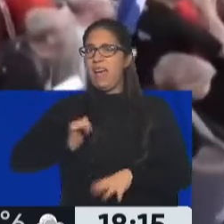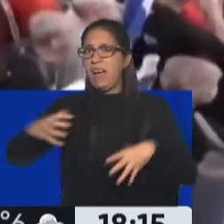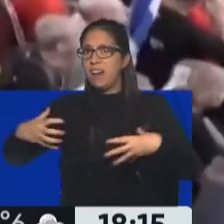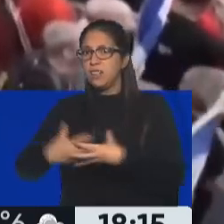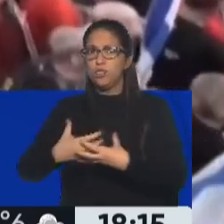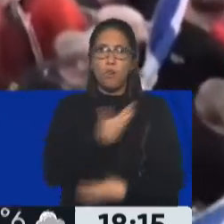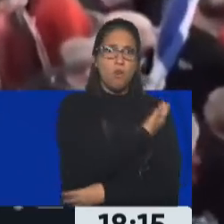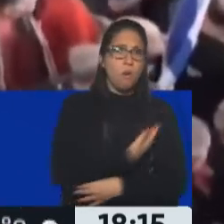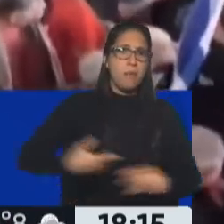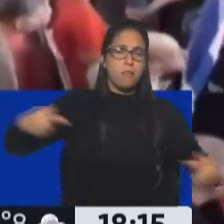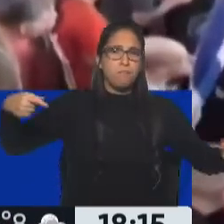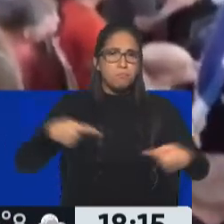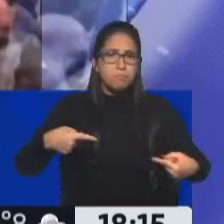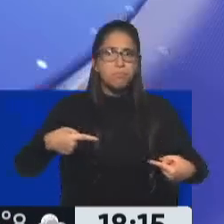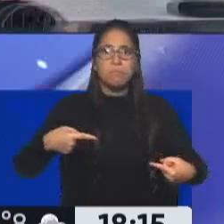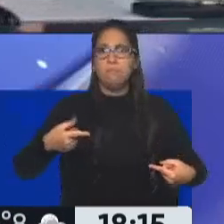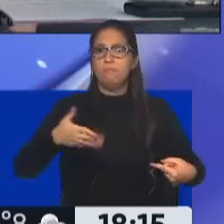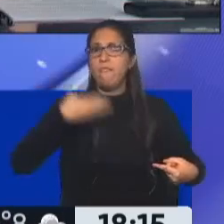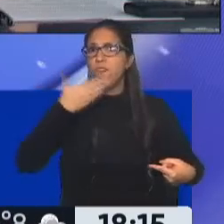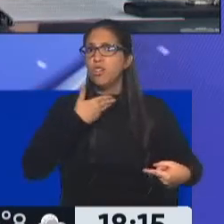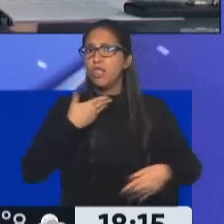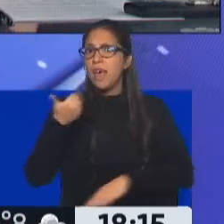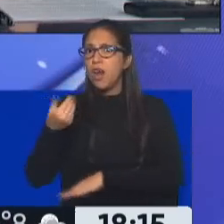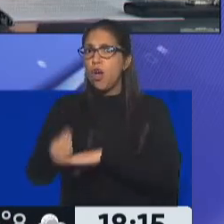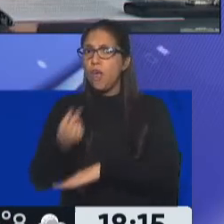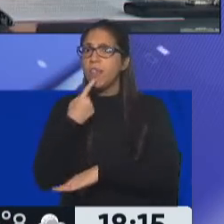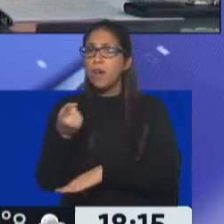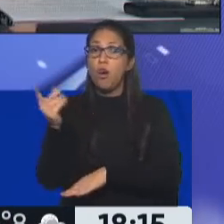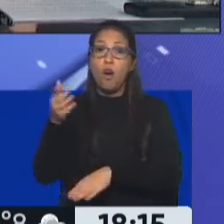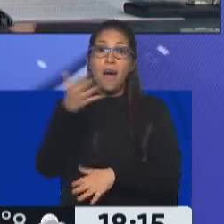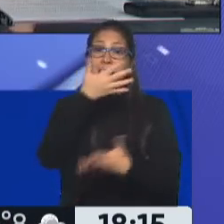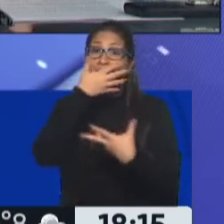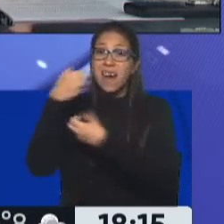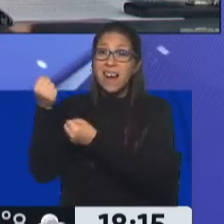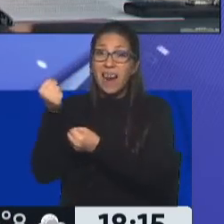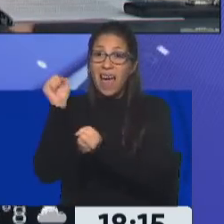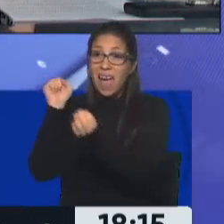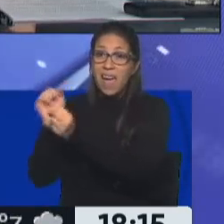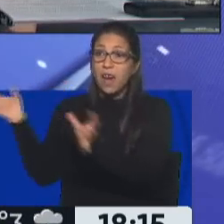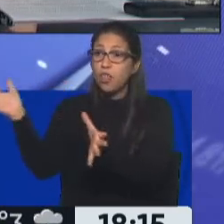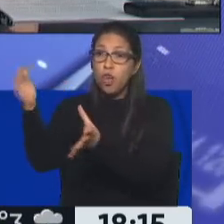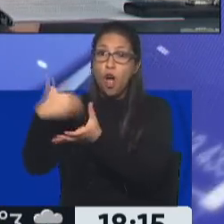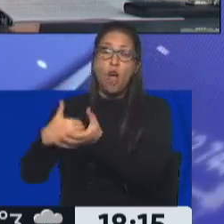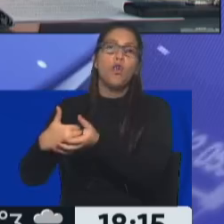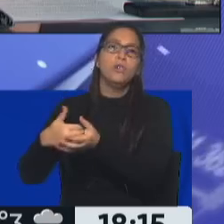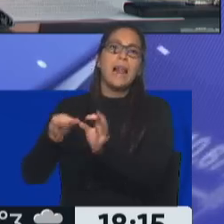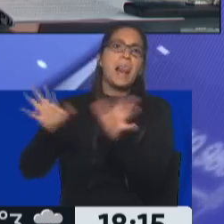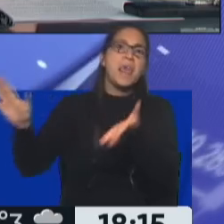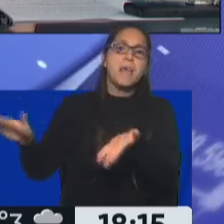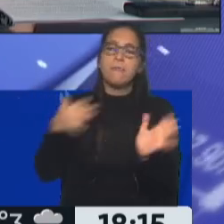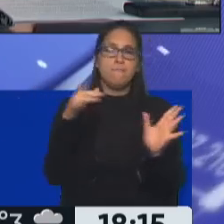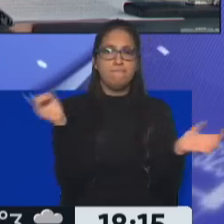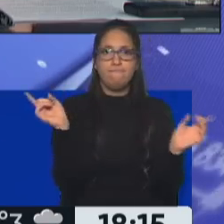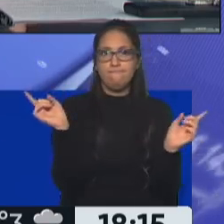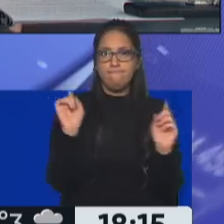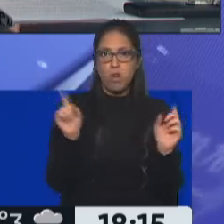bueno, también el portavoz planteó, no todos los rehenes van a poder ser liberados a través de un operativo de Israel, es decir, se va a